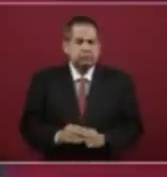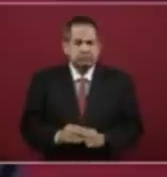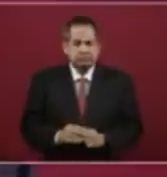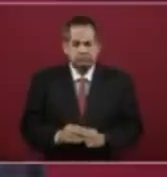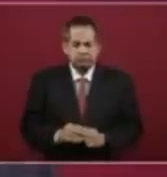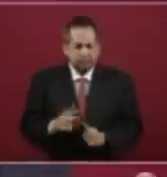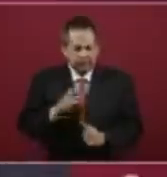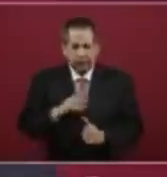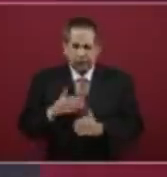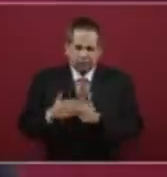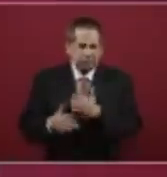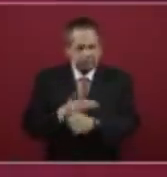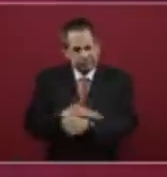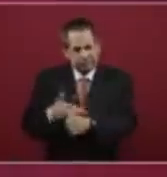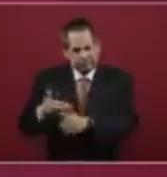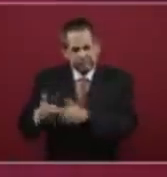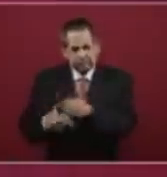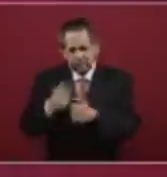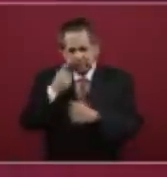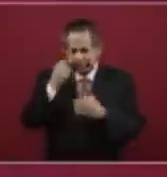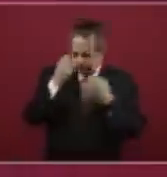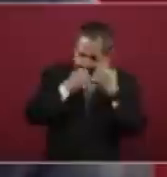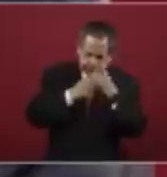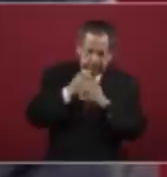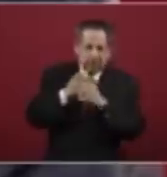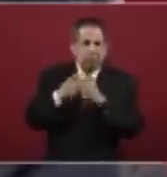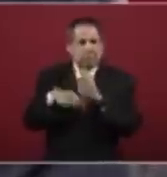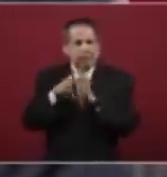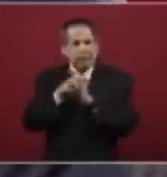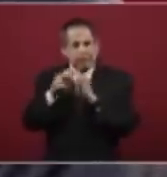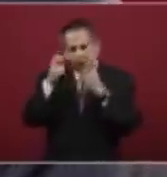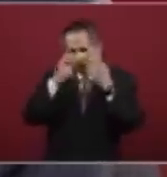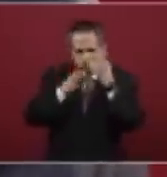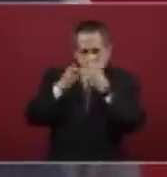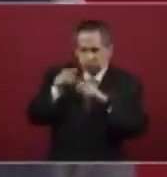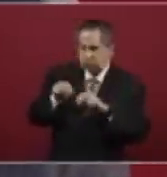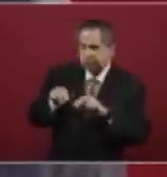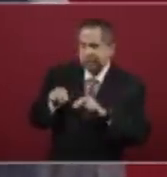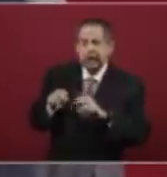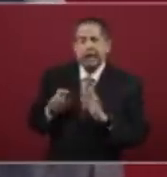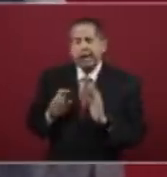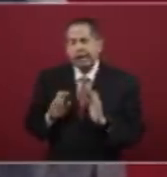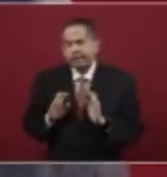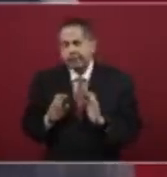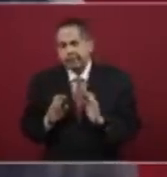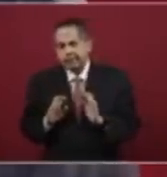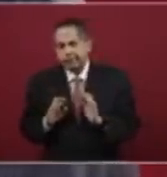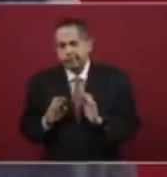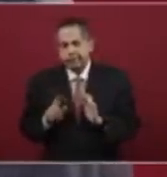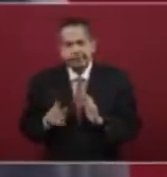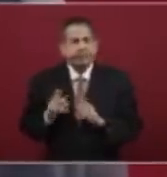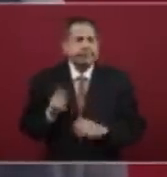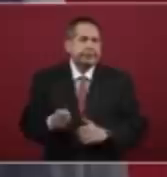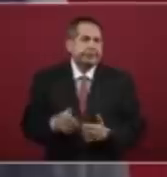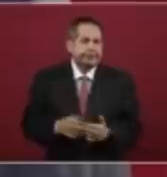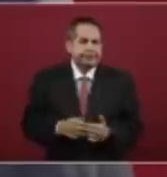Hay un proceso de verificación que pasa